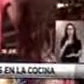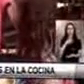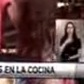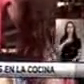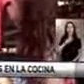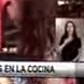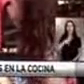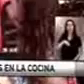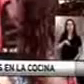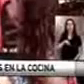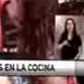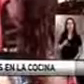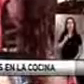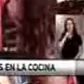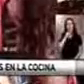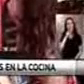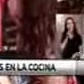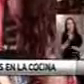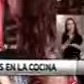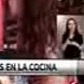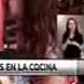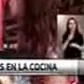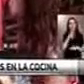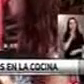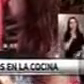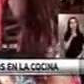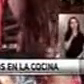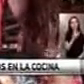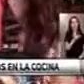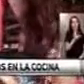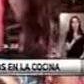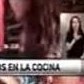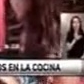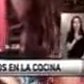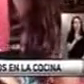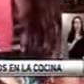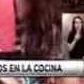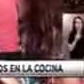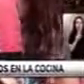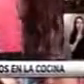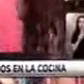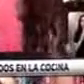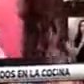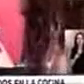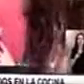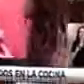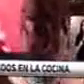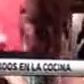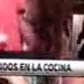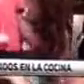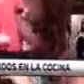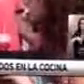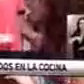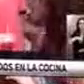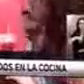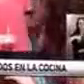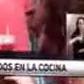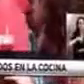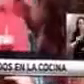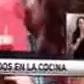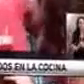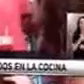Jamaica, ¿en qué consiste? Esa Jamaica es de flor de hibiscus. ¿La flor del hibiscus? Sí, ¿ya? Tiene un poquito de azúcar, ¿ya? Y